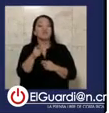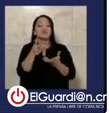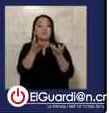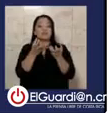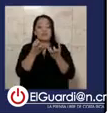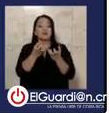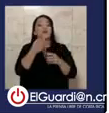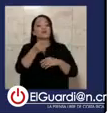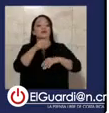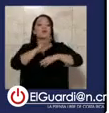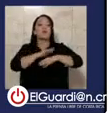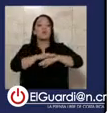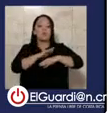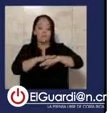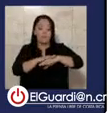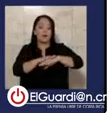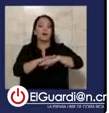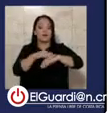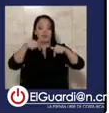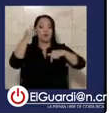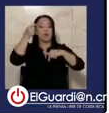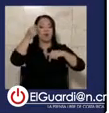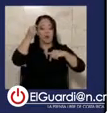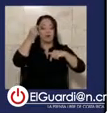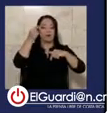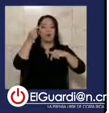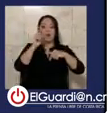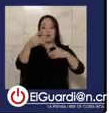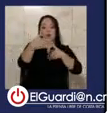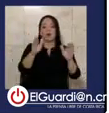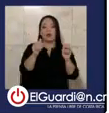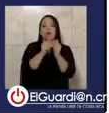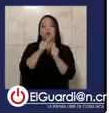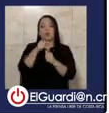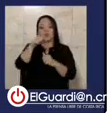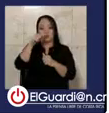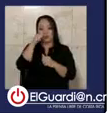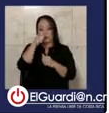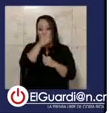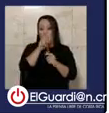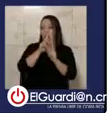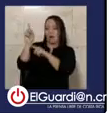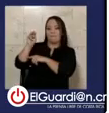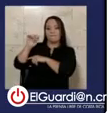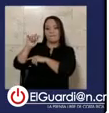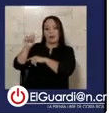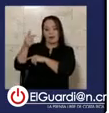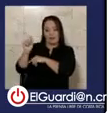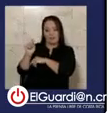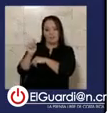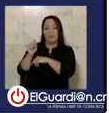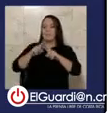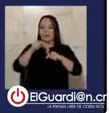este gobierno la llegada al puerto de Málaga de una carga contaminada que venía desde Ecuador